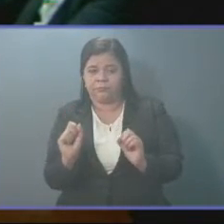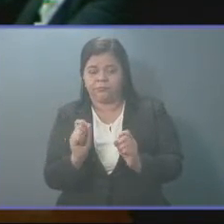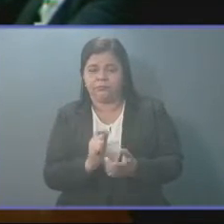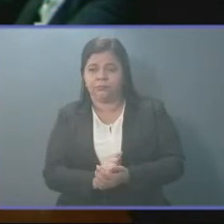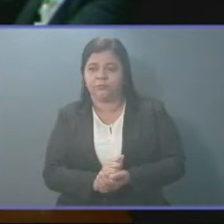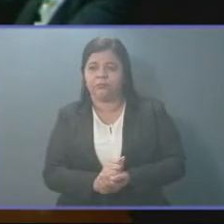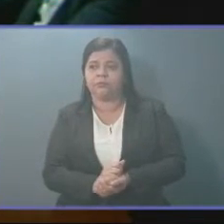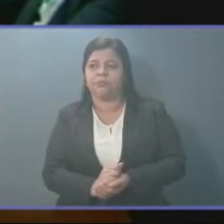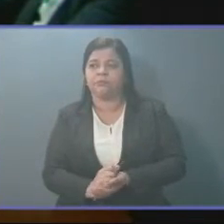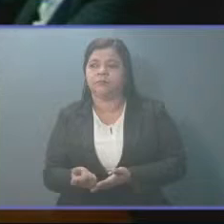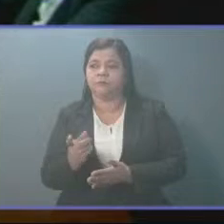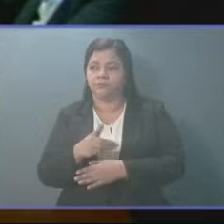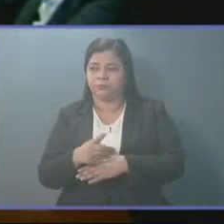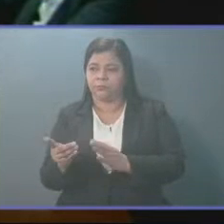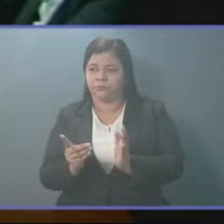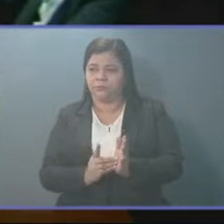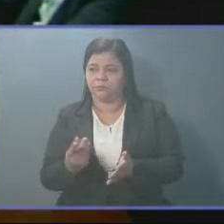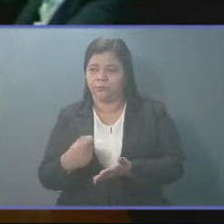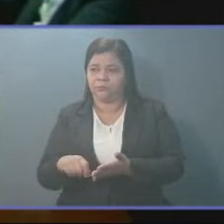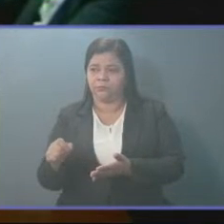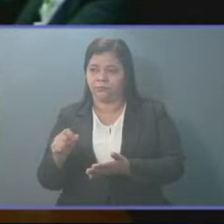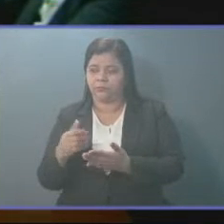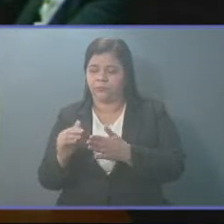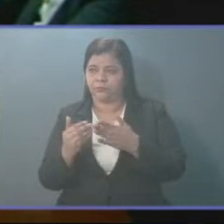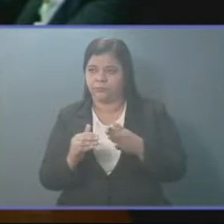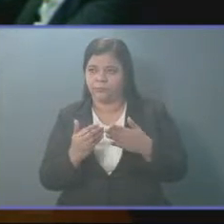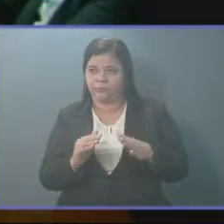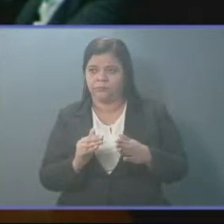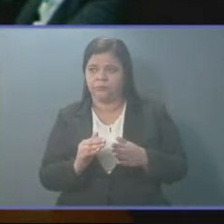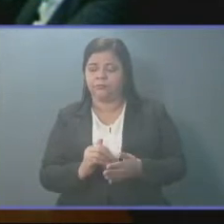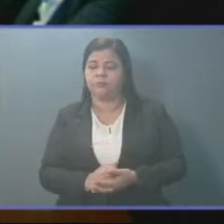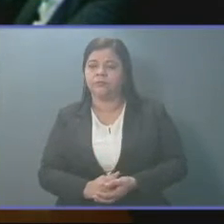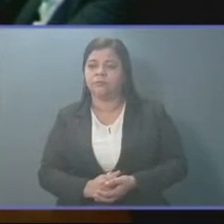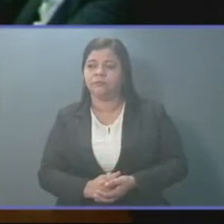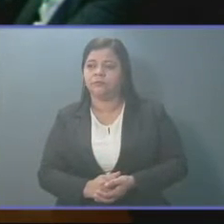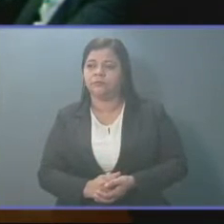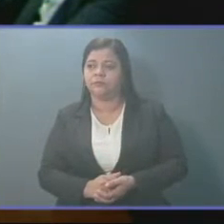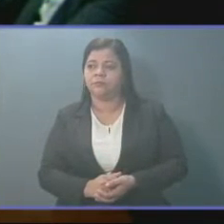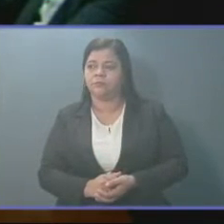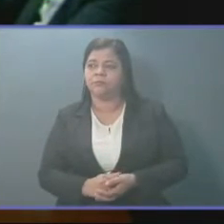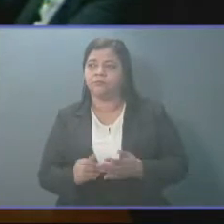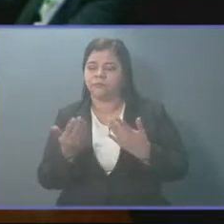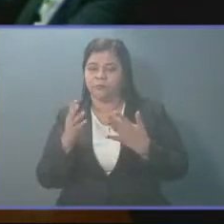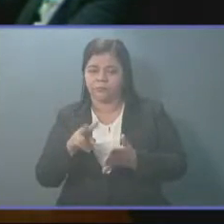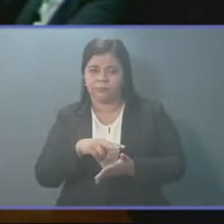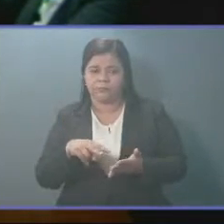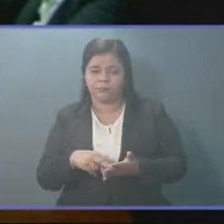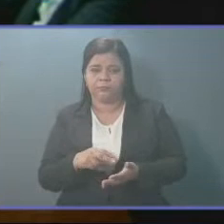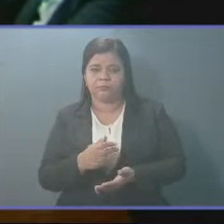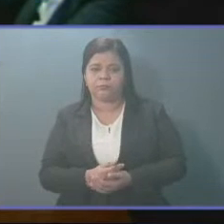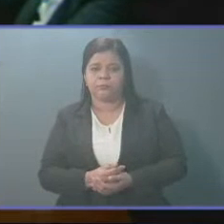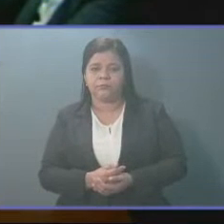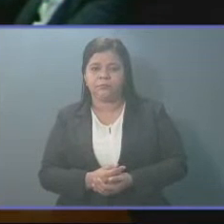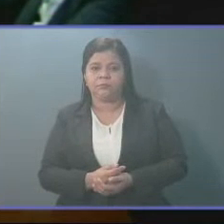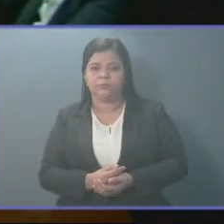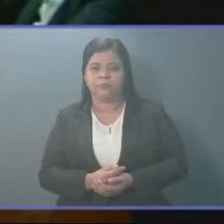varias diputadas y diputados del grupo parlamentario de Arena. Leida, presidenta.